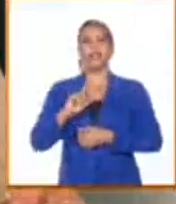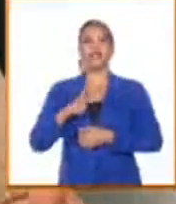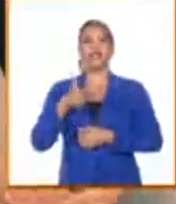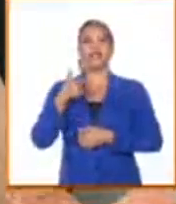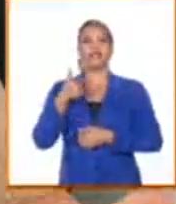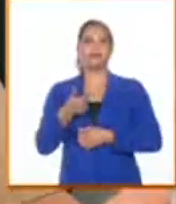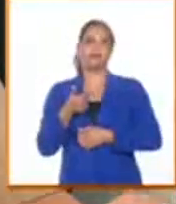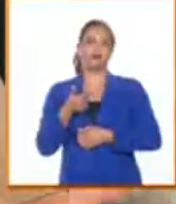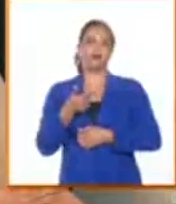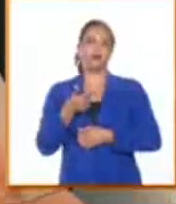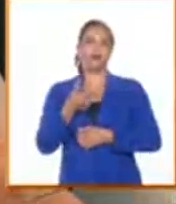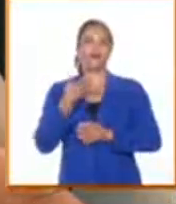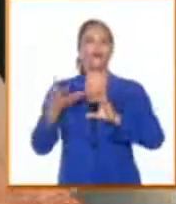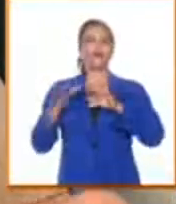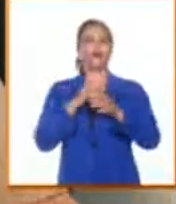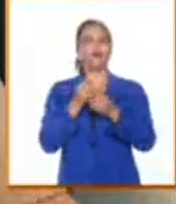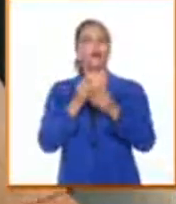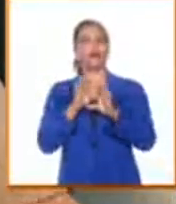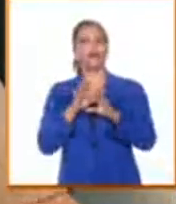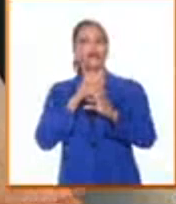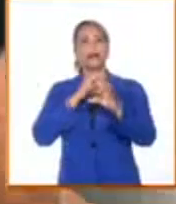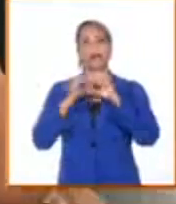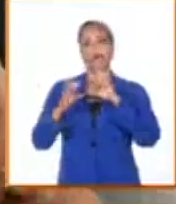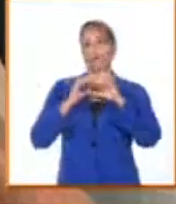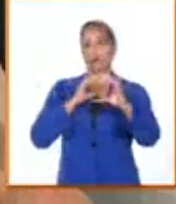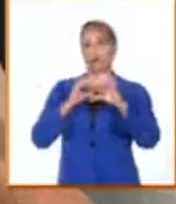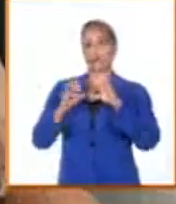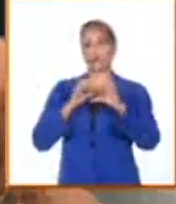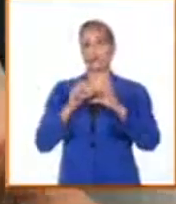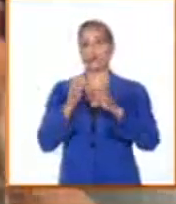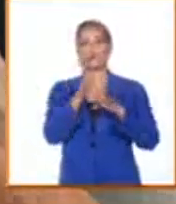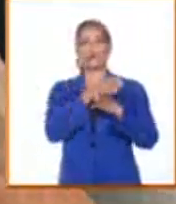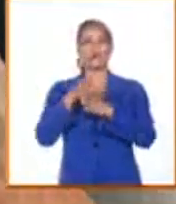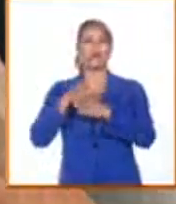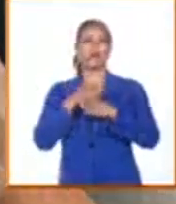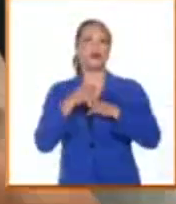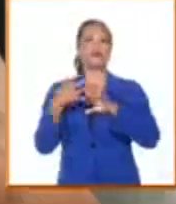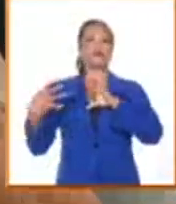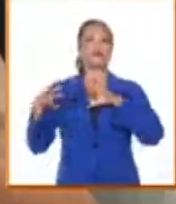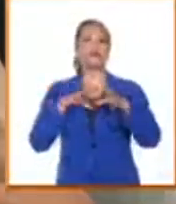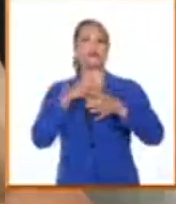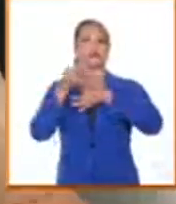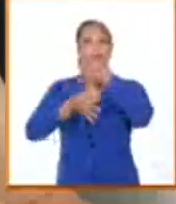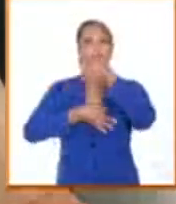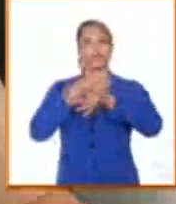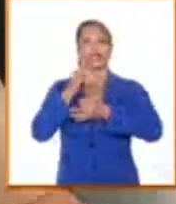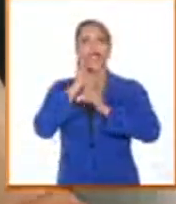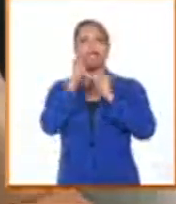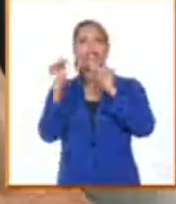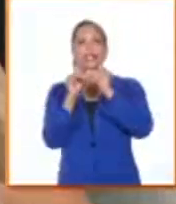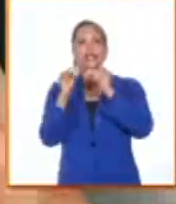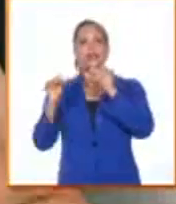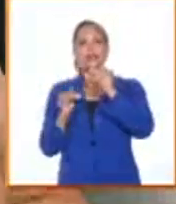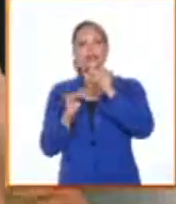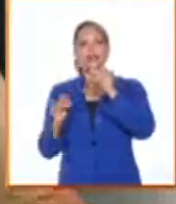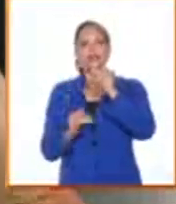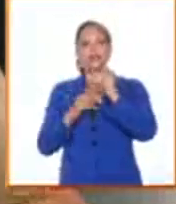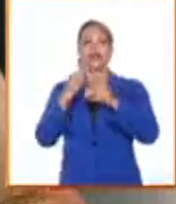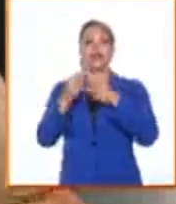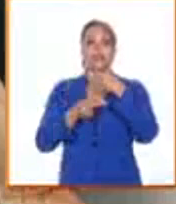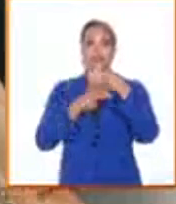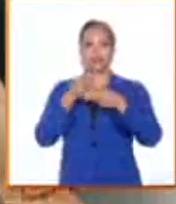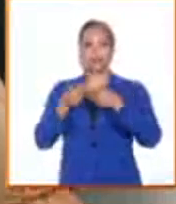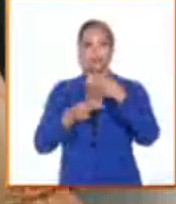el subsistema clásico que todos conocemos de los medios de comunicación en sus diferentes formas de expresión y niveles en los que se desarrollan